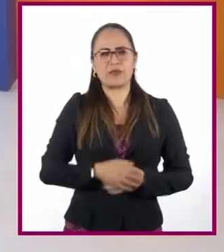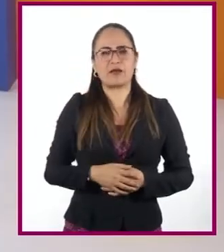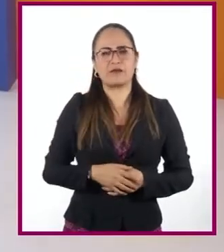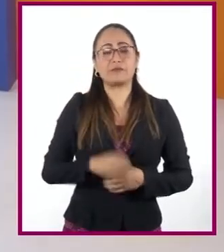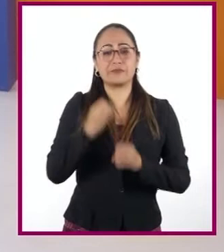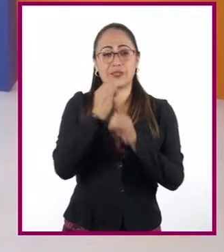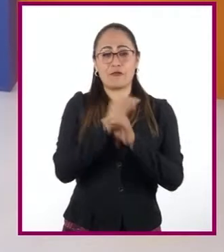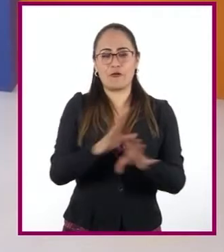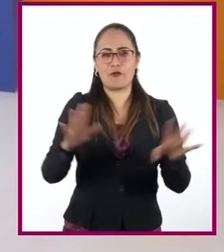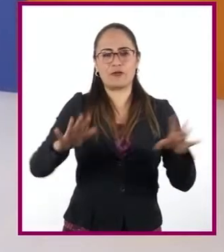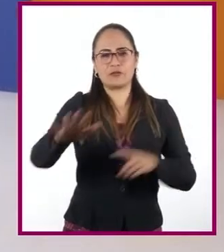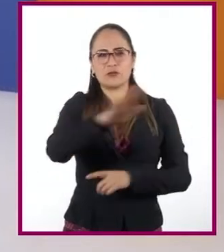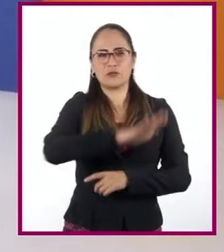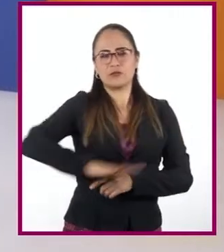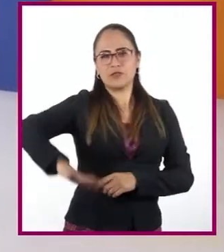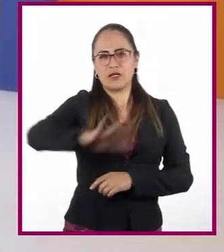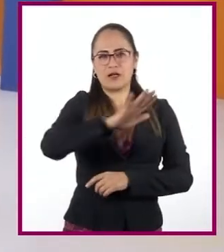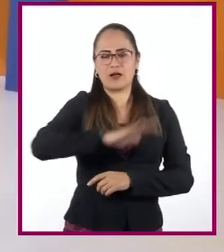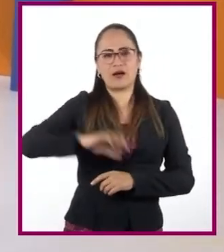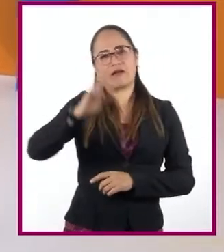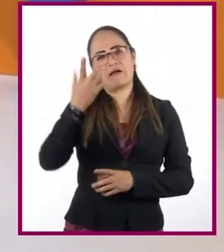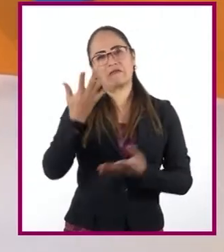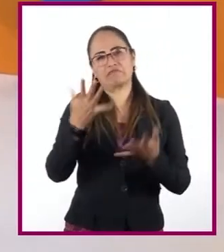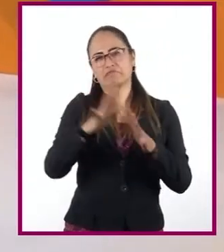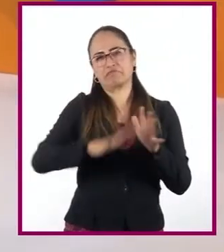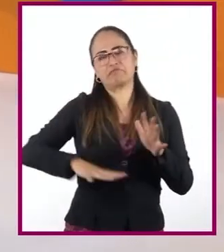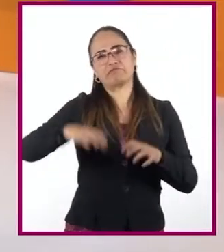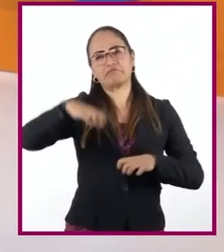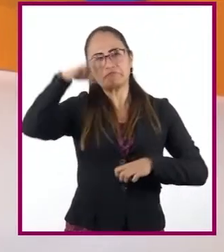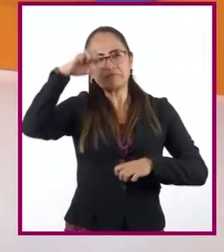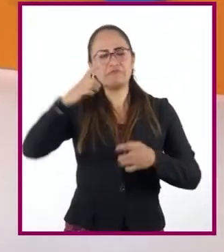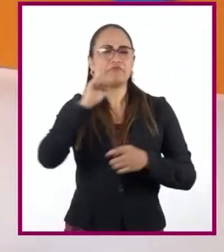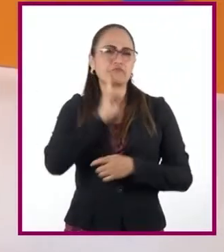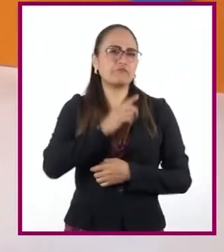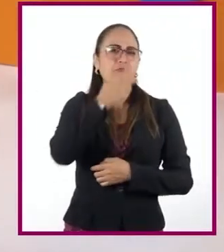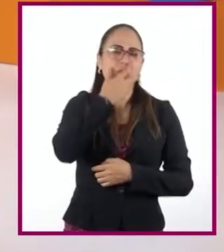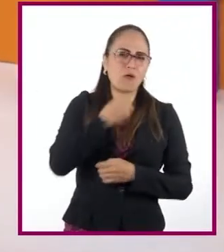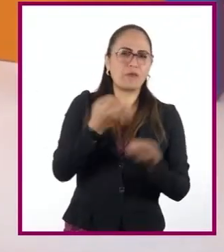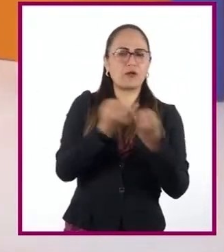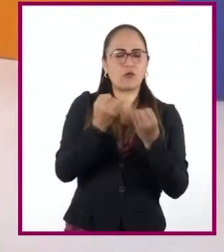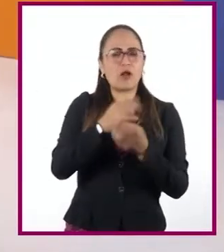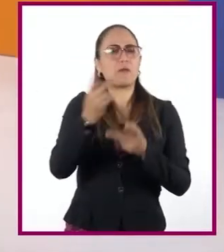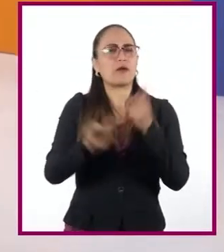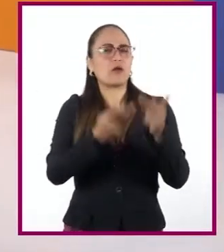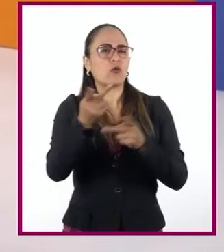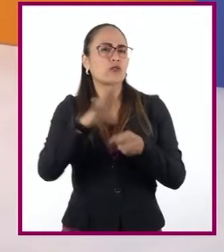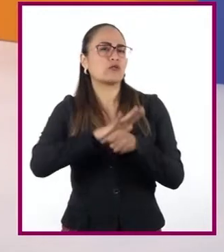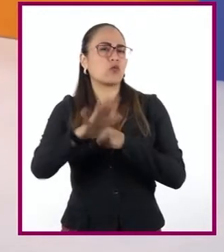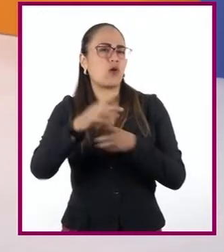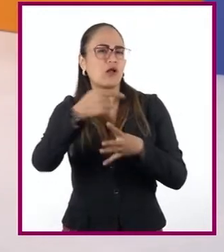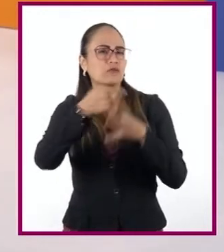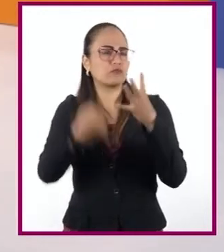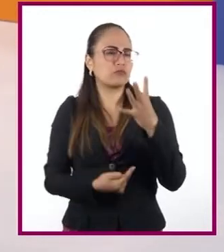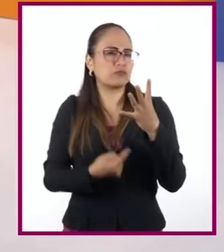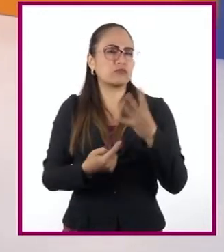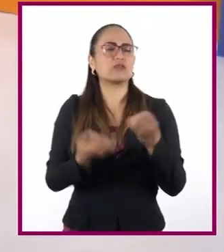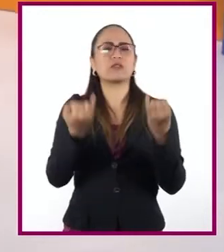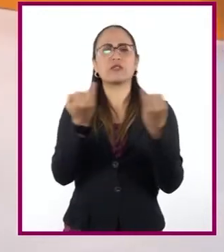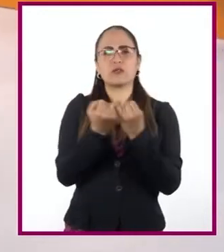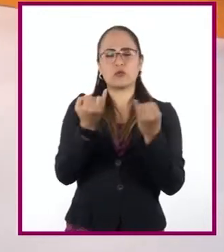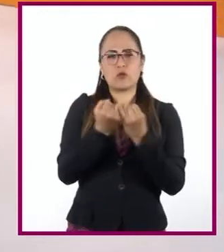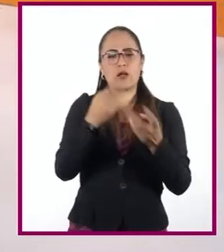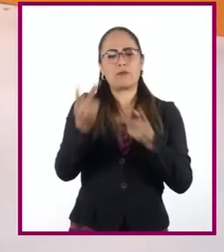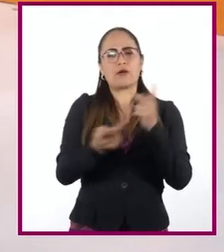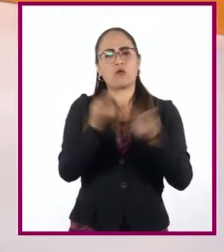la información sociodemográfica y describe el tipo de preguntas que se formularon en el cuestionario de la encuesta. así como el número